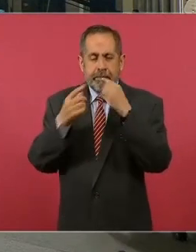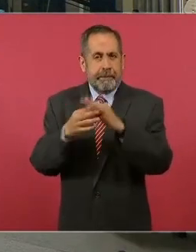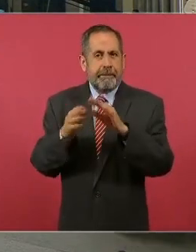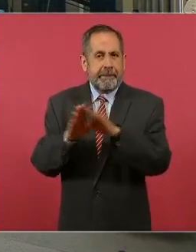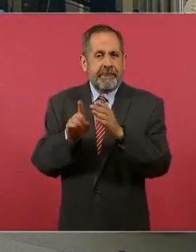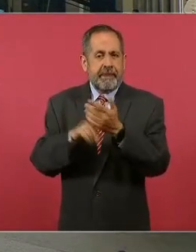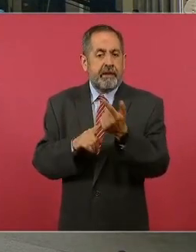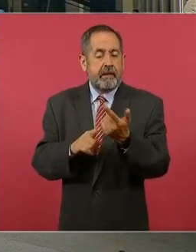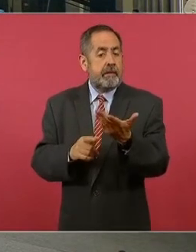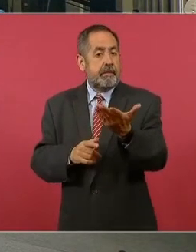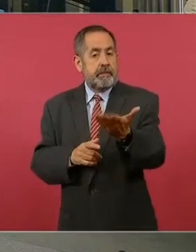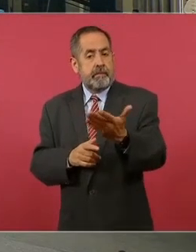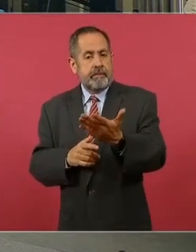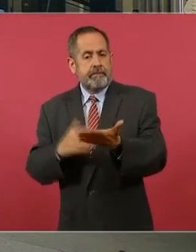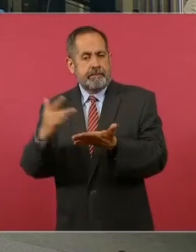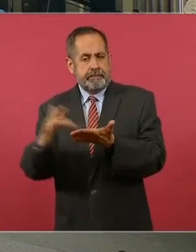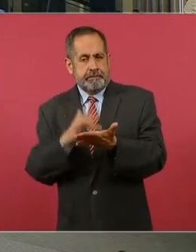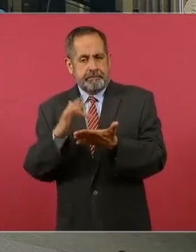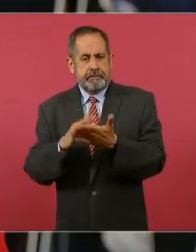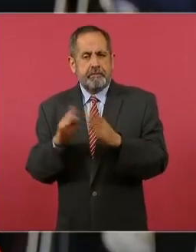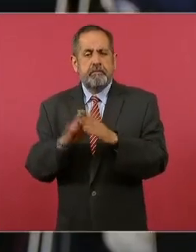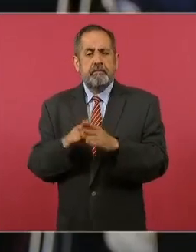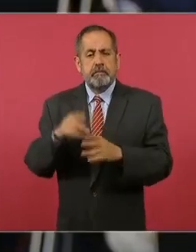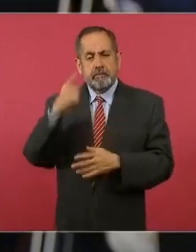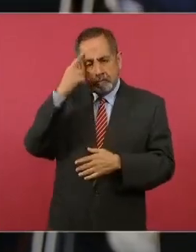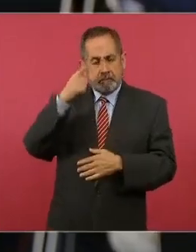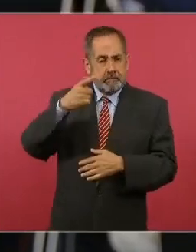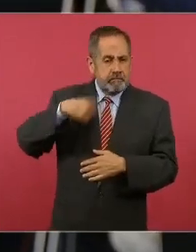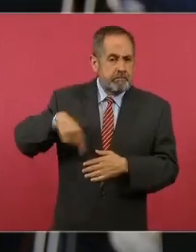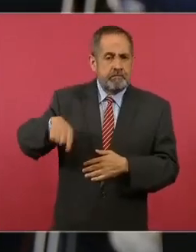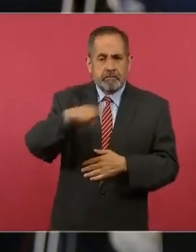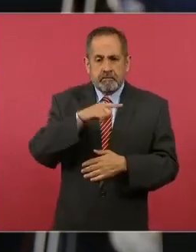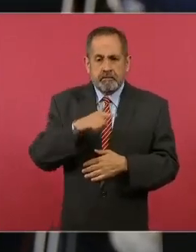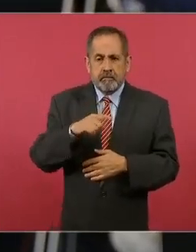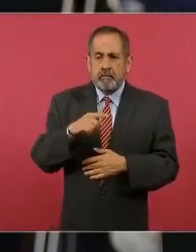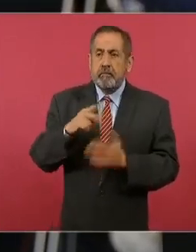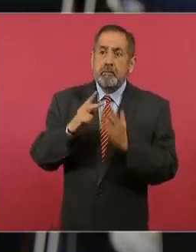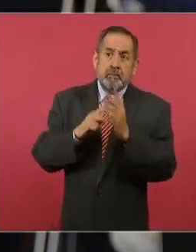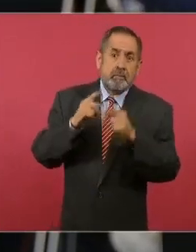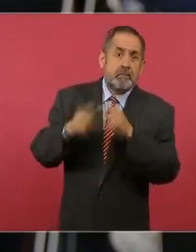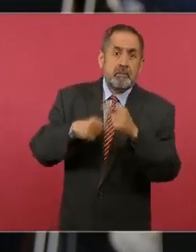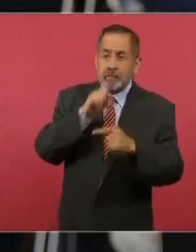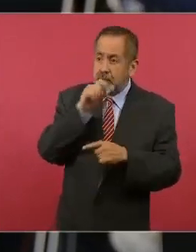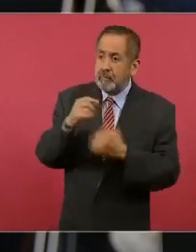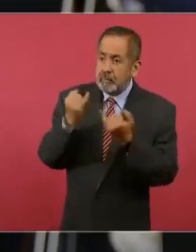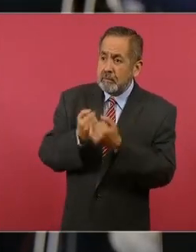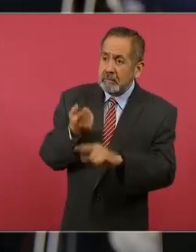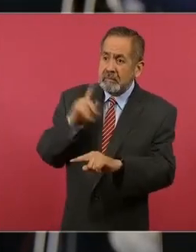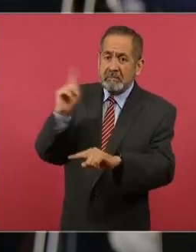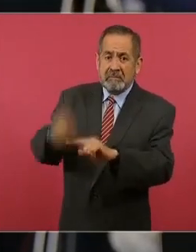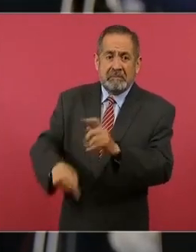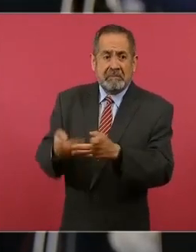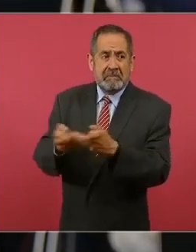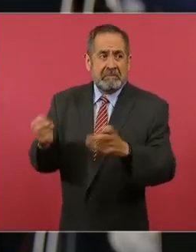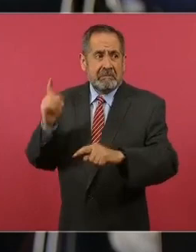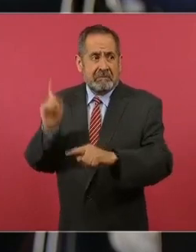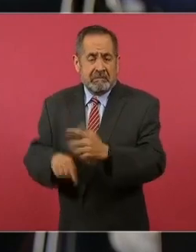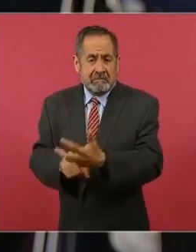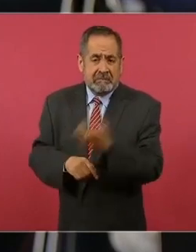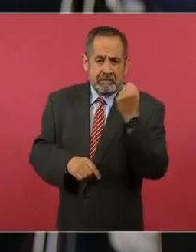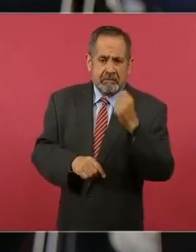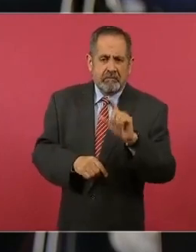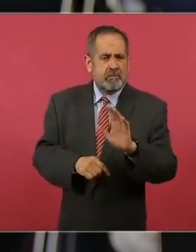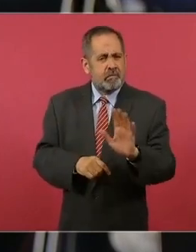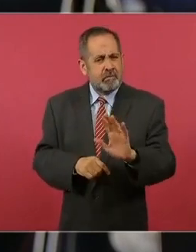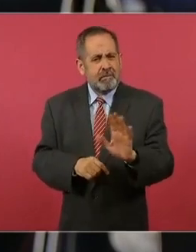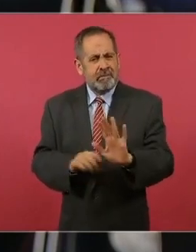le solicitan el apoyo, pues ya hacen un llamado de auxilio urgente para que no se consume otro acto más de despojo de los que han venido dando a lo largo y